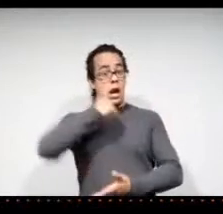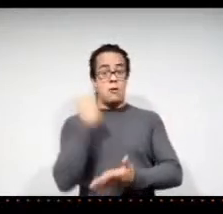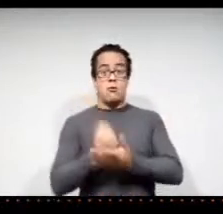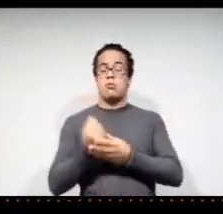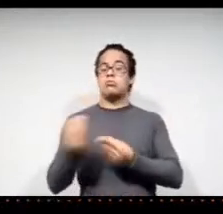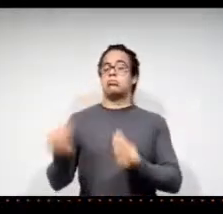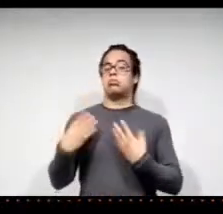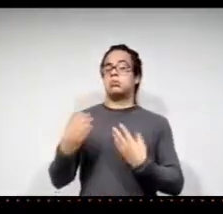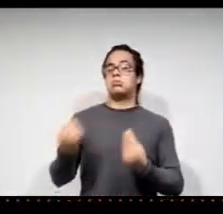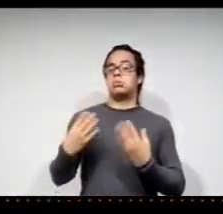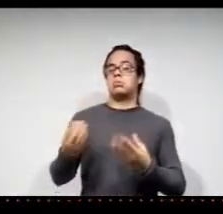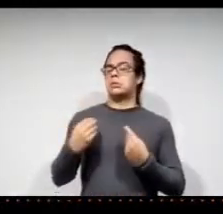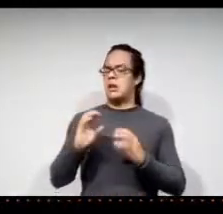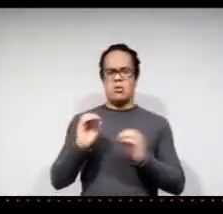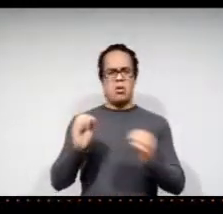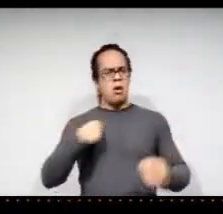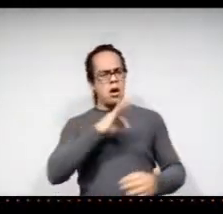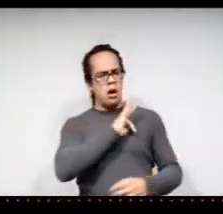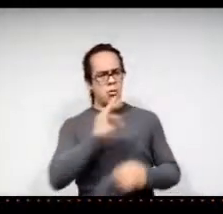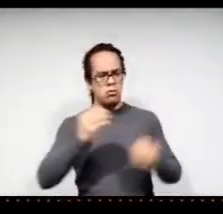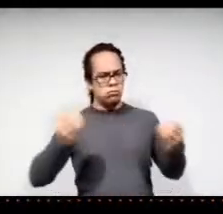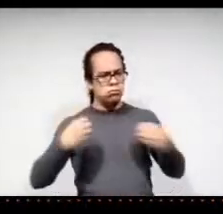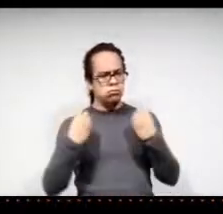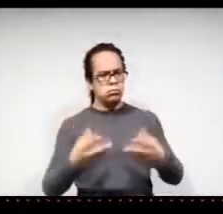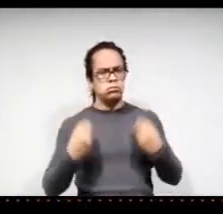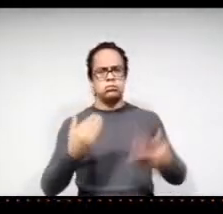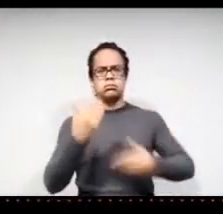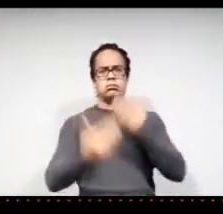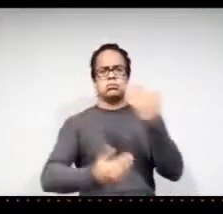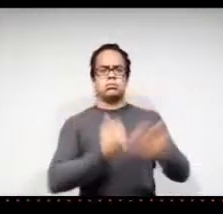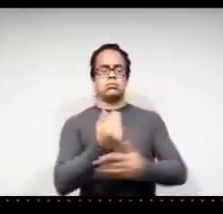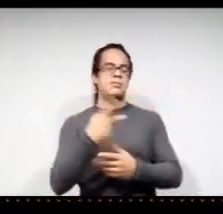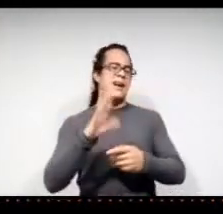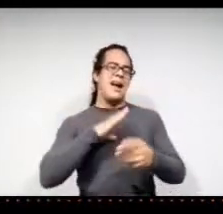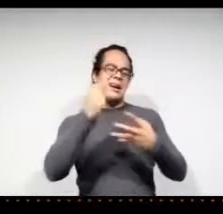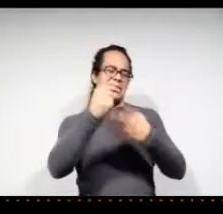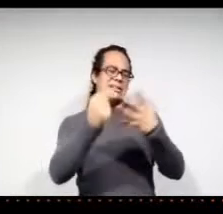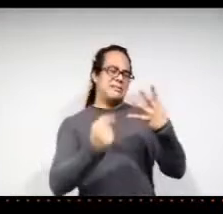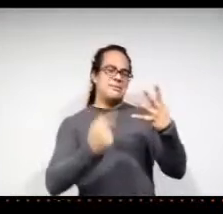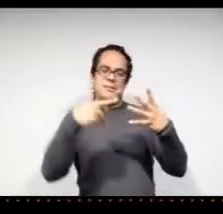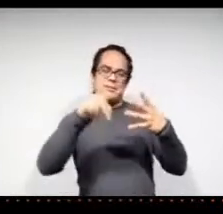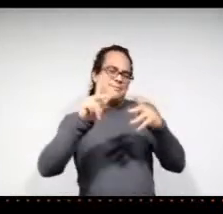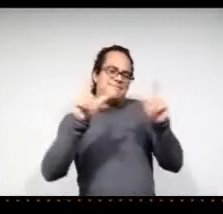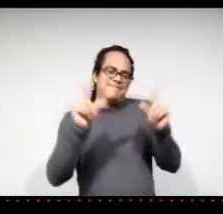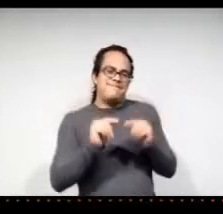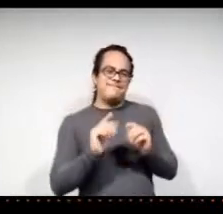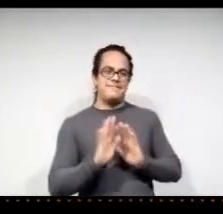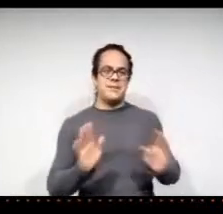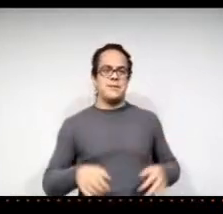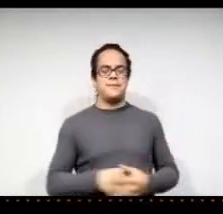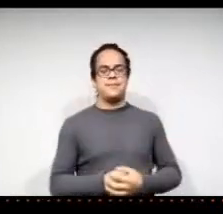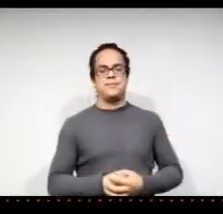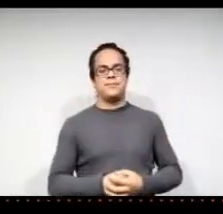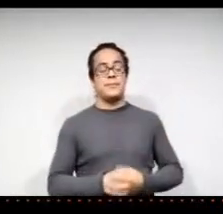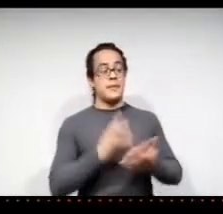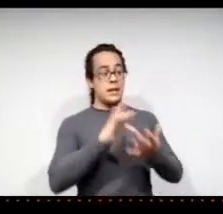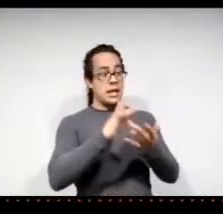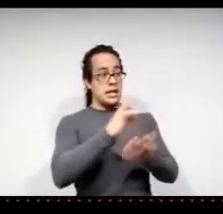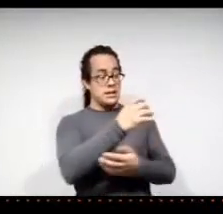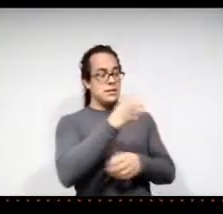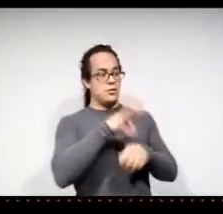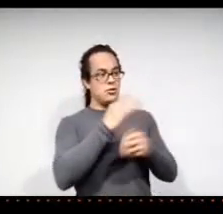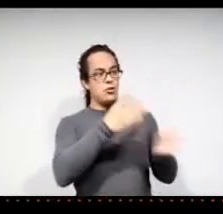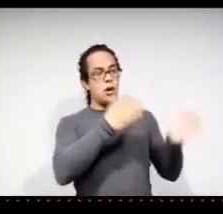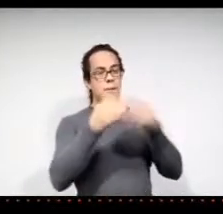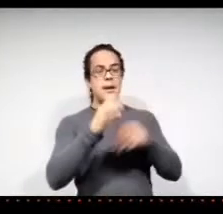Creo que es uno de los puntos. Hay muchos otros, pero seguramente podemos discutirlos en otro momento. Gracias, doctor Gómez. Doctor